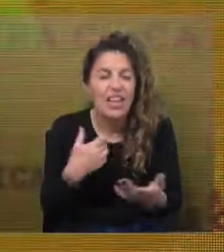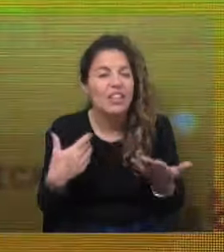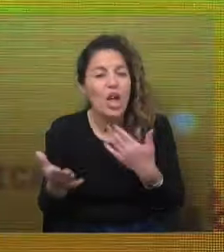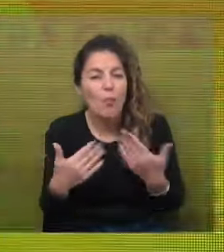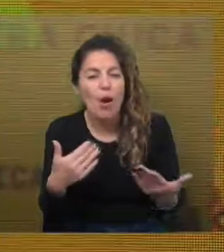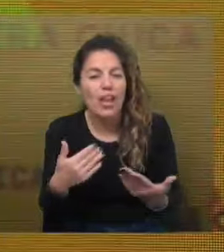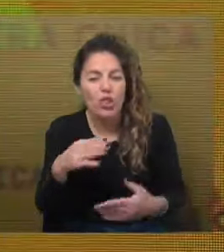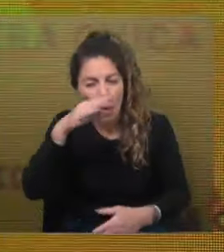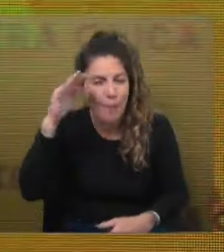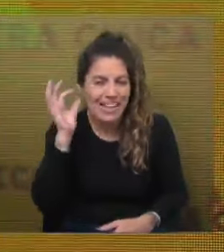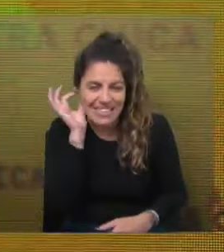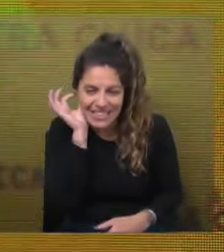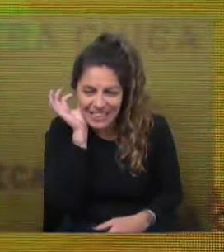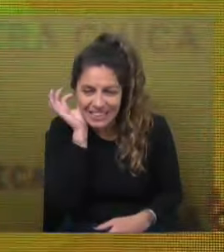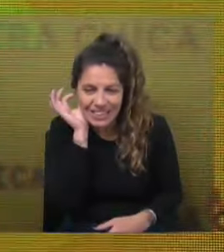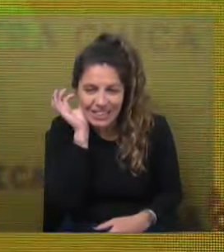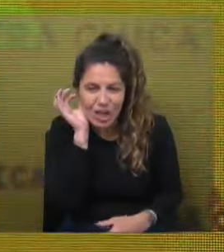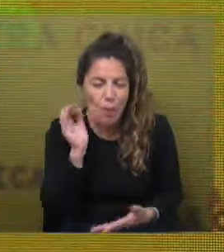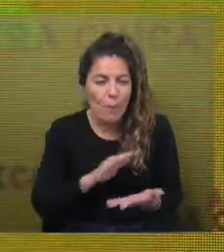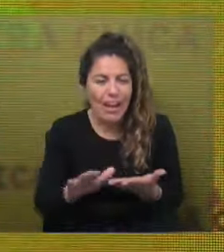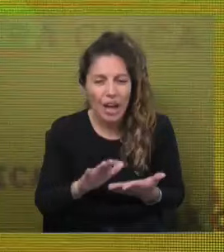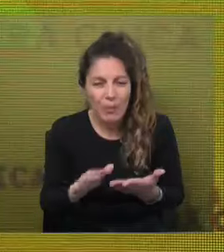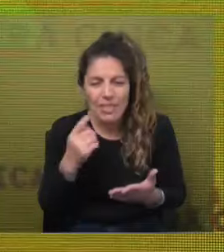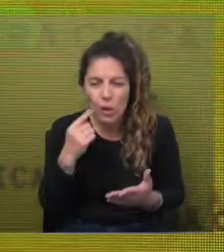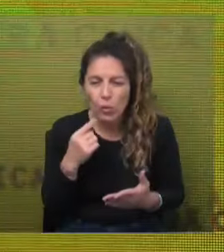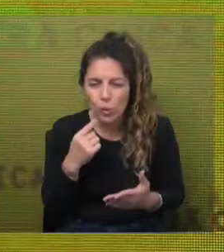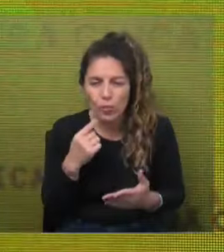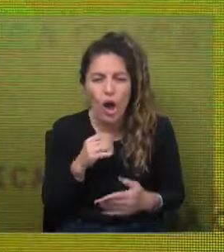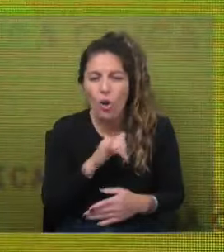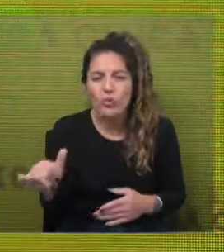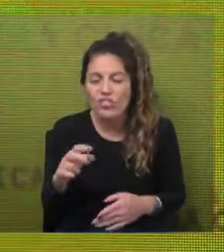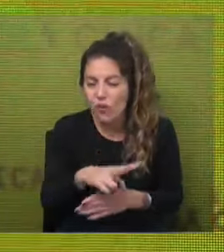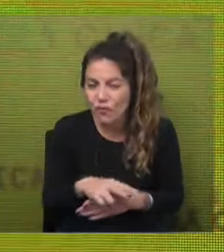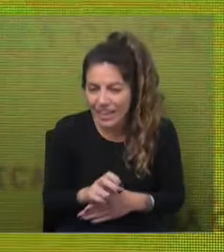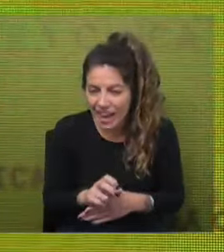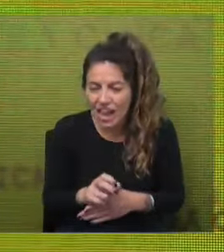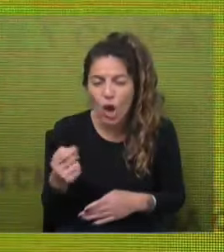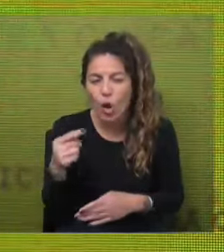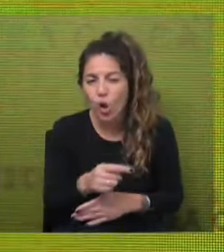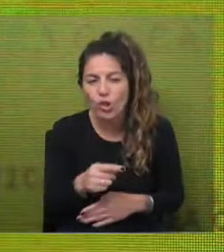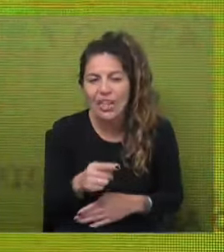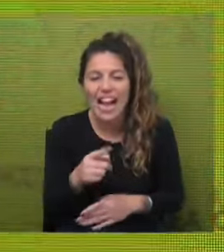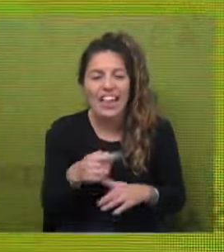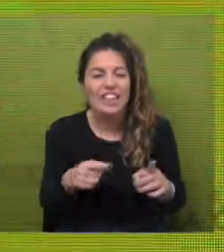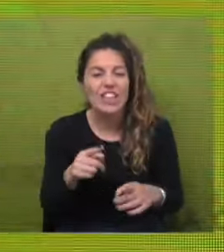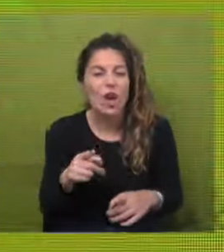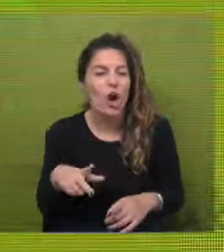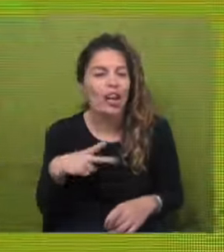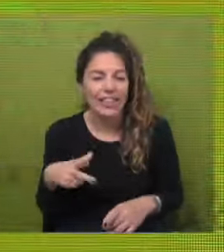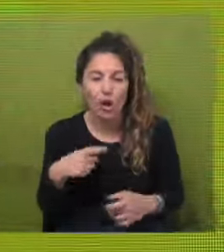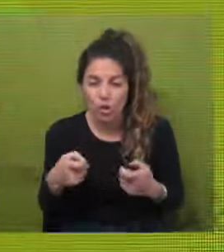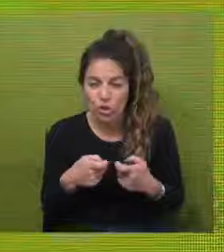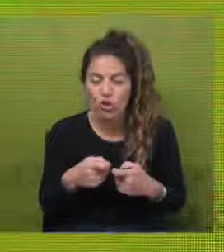del caso de Marcet, ya ahora repasaba unas cifras que están en la acusación fiscal de contra Tío Rico, que era el socio de Marcet,